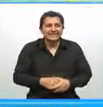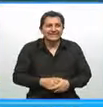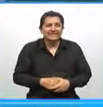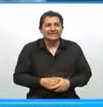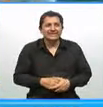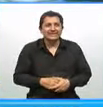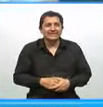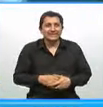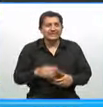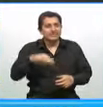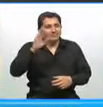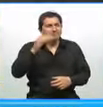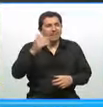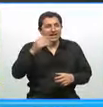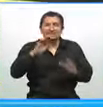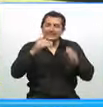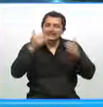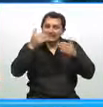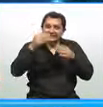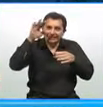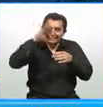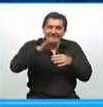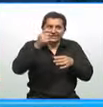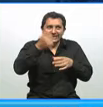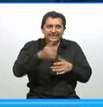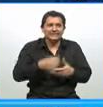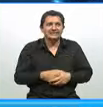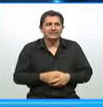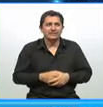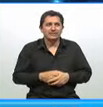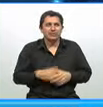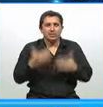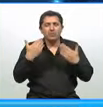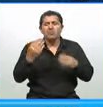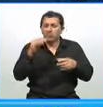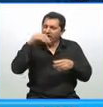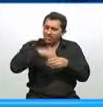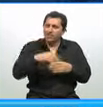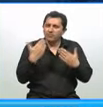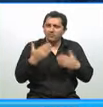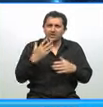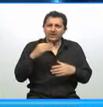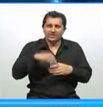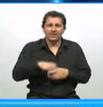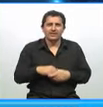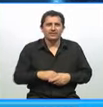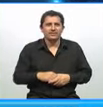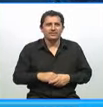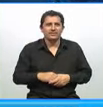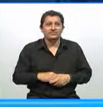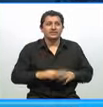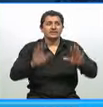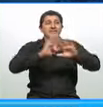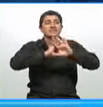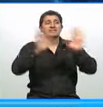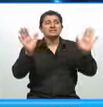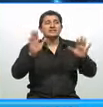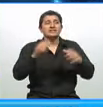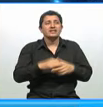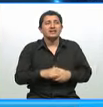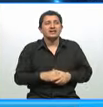Cari. Fue el que más cerca estuvo. Puede funcionar. A ver si puede venir fallar. Ya estamos, Cari. A